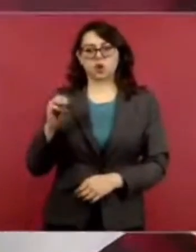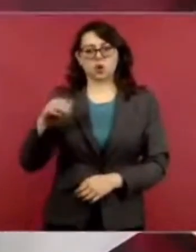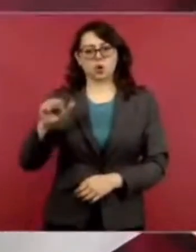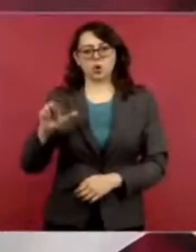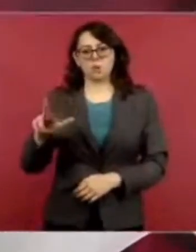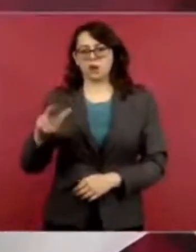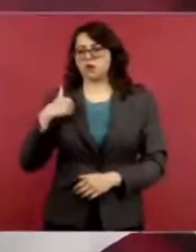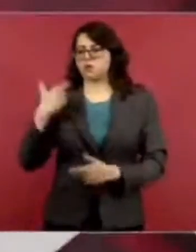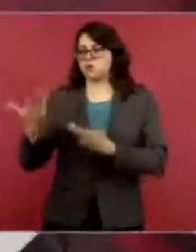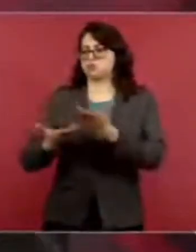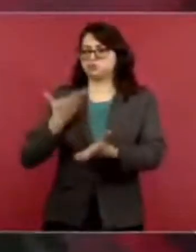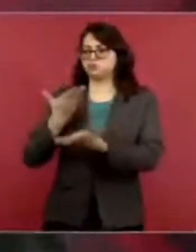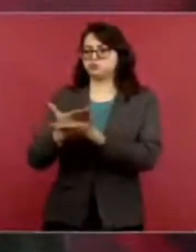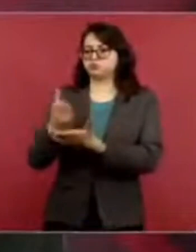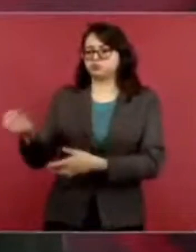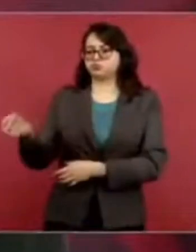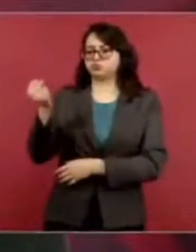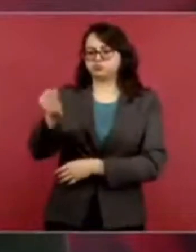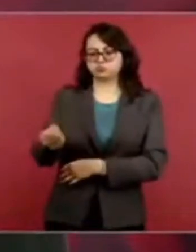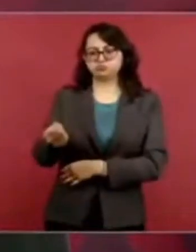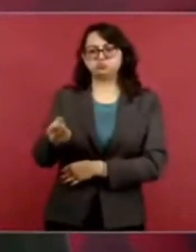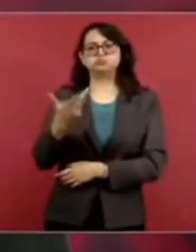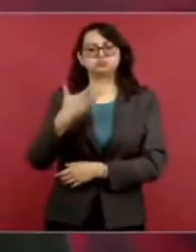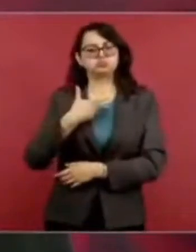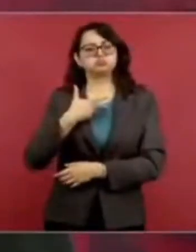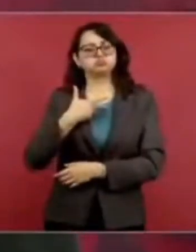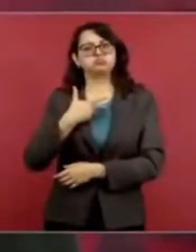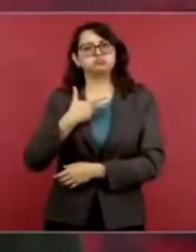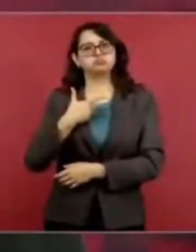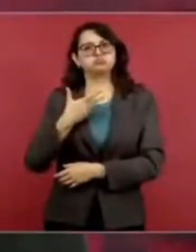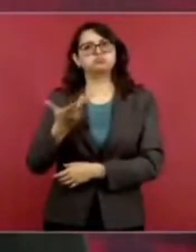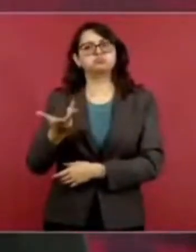Tengo con Omar